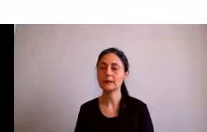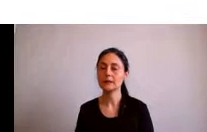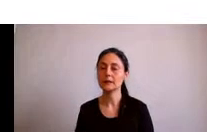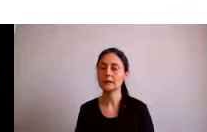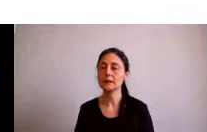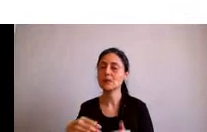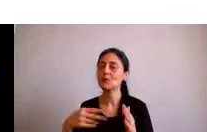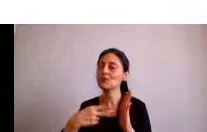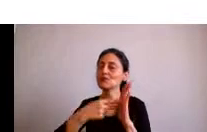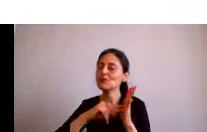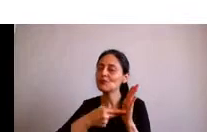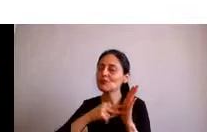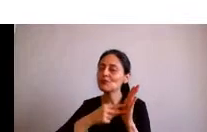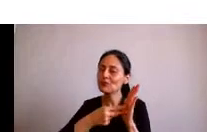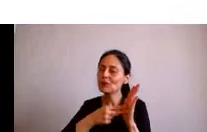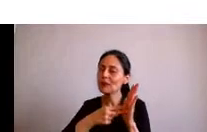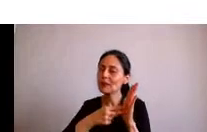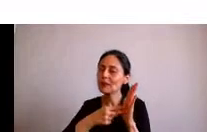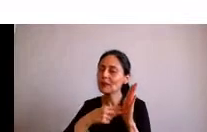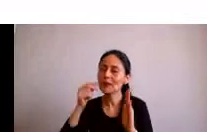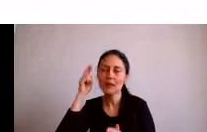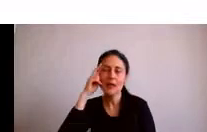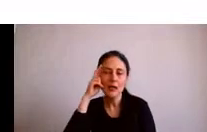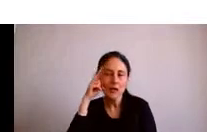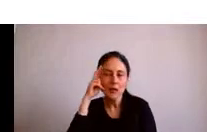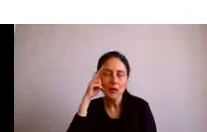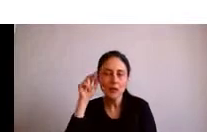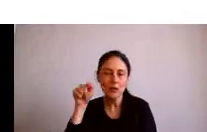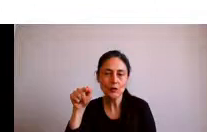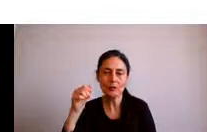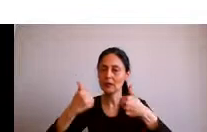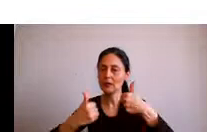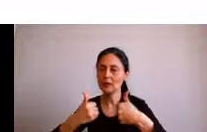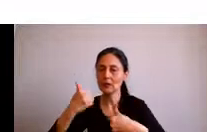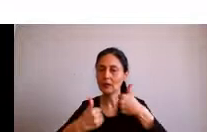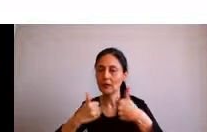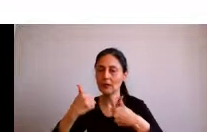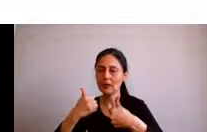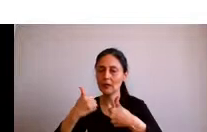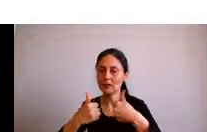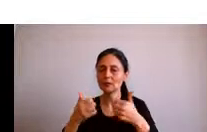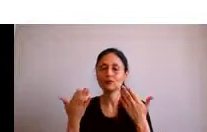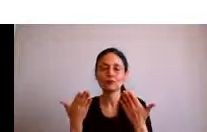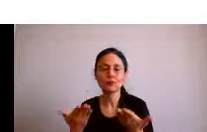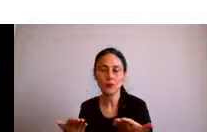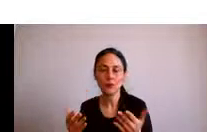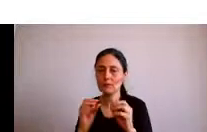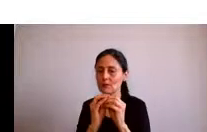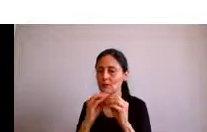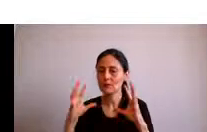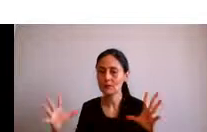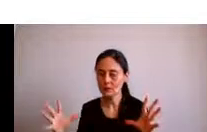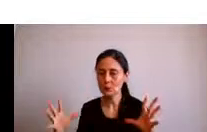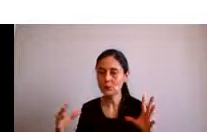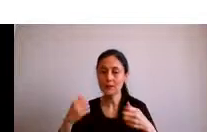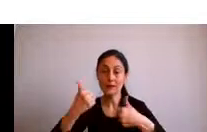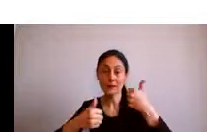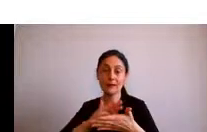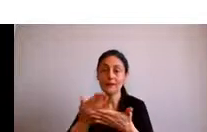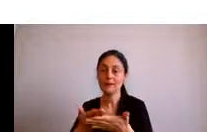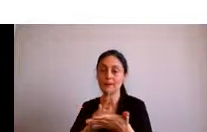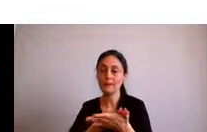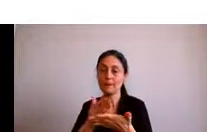que tiene que ver con el reconocimiento de la profesión. Hoy día, como muchas carreras se ha visto de la salud, se han visto reflejadas